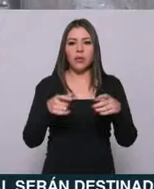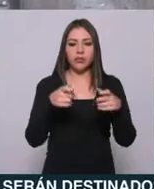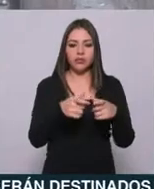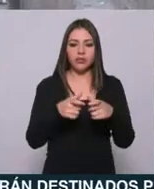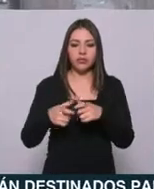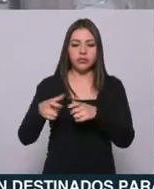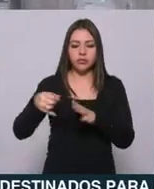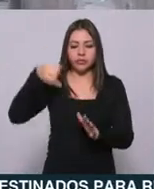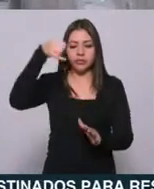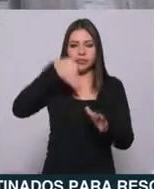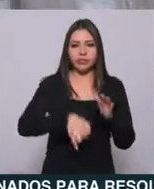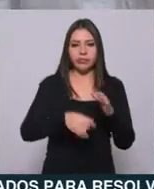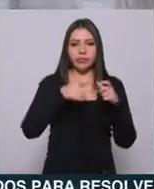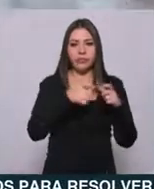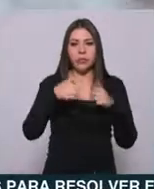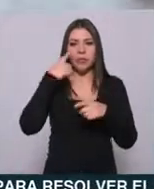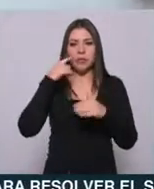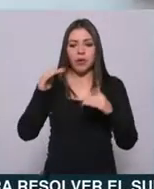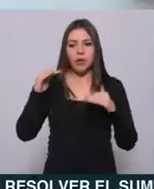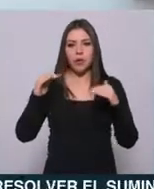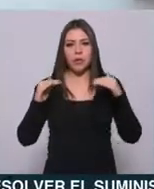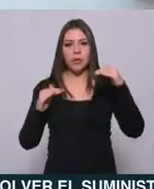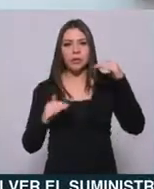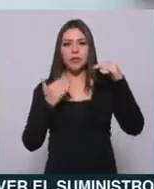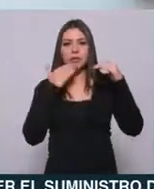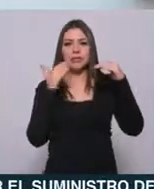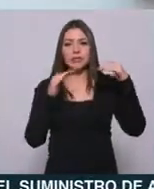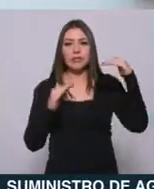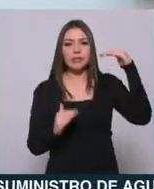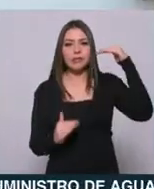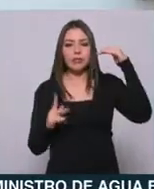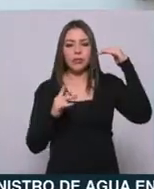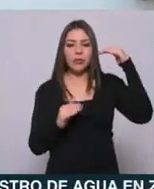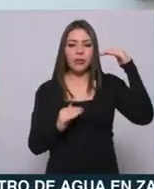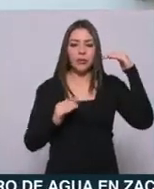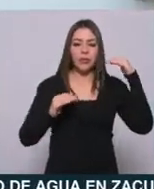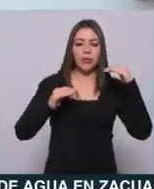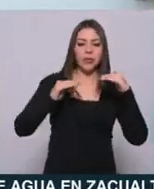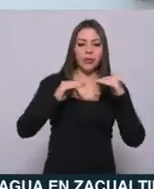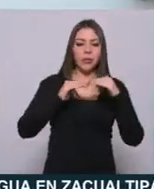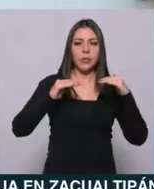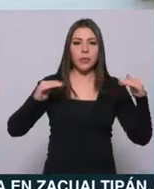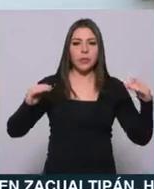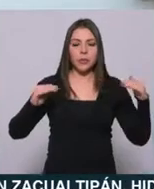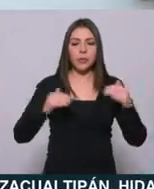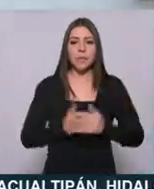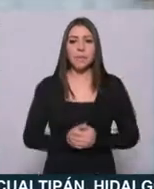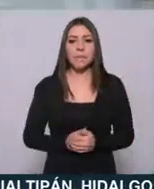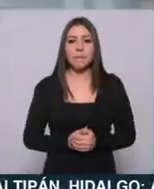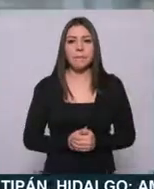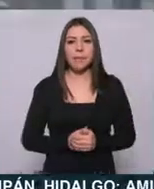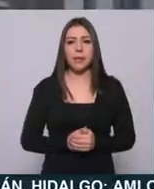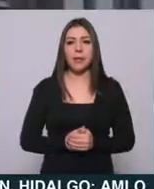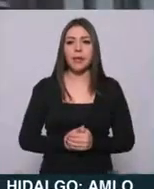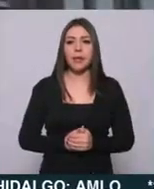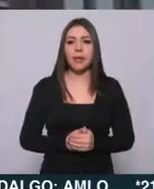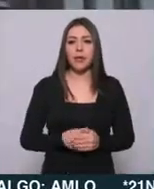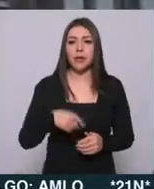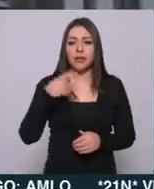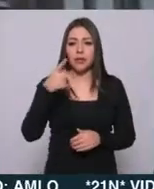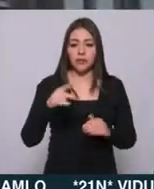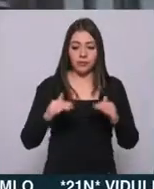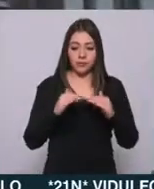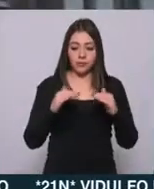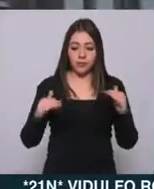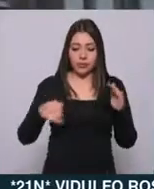de cimentación. No toca en lo absoluto la estructura, ni la que está arriba de banqueta, ni abajo de